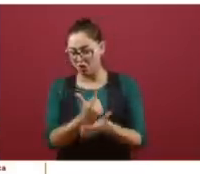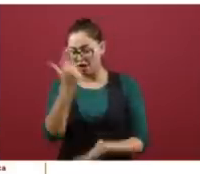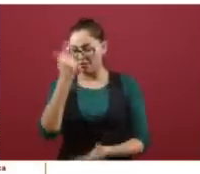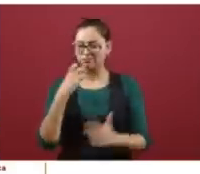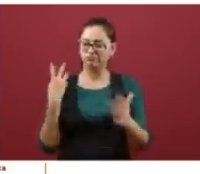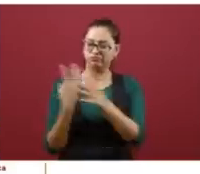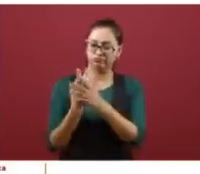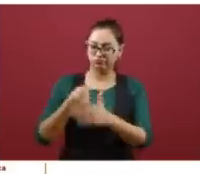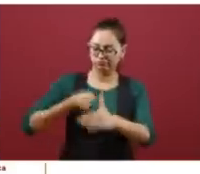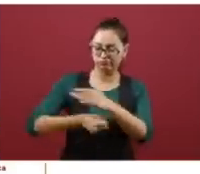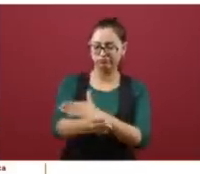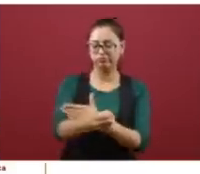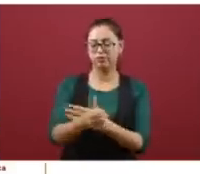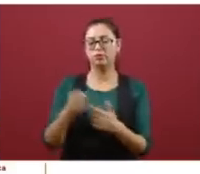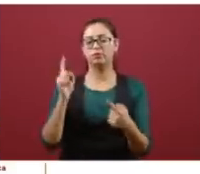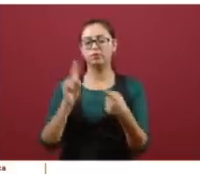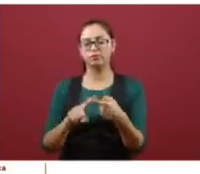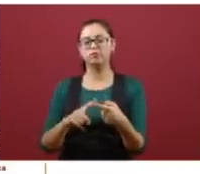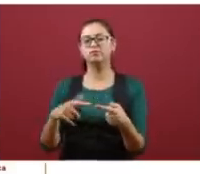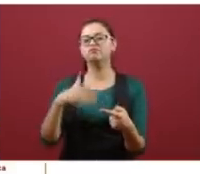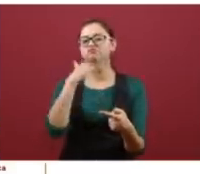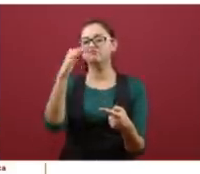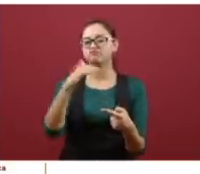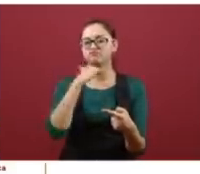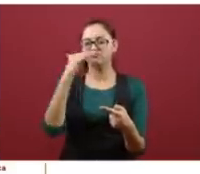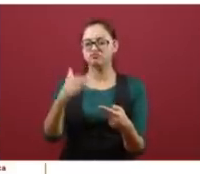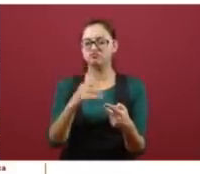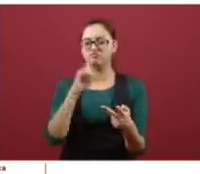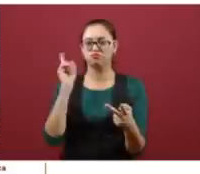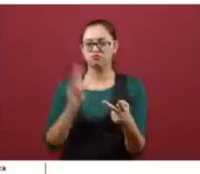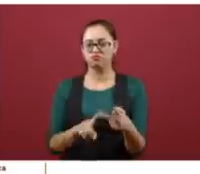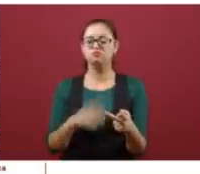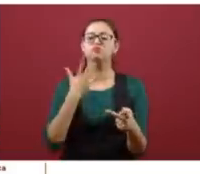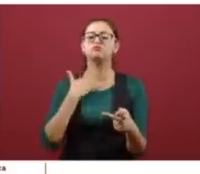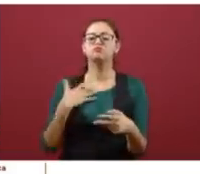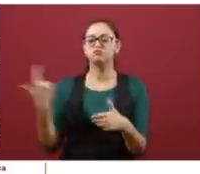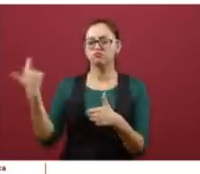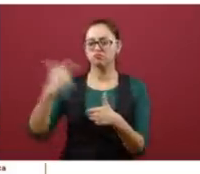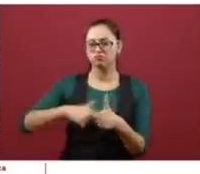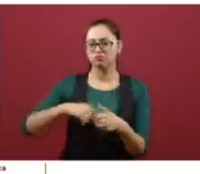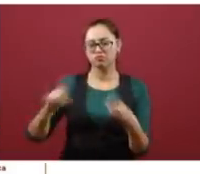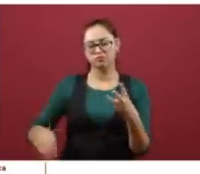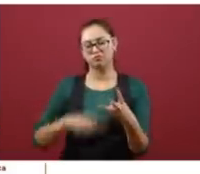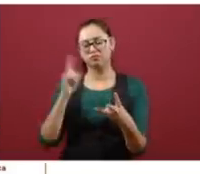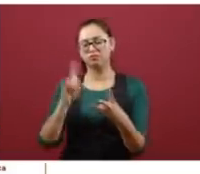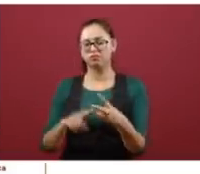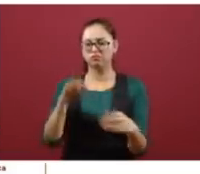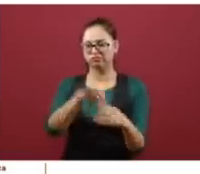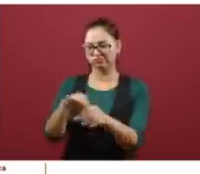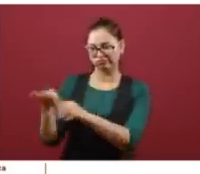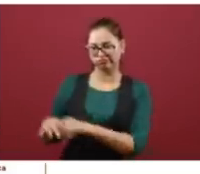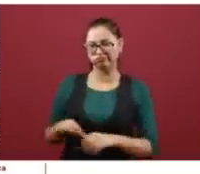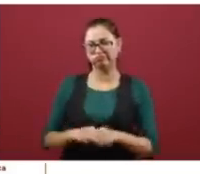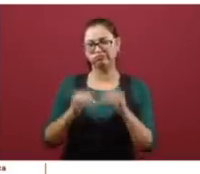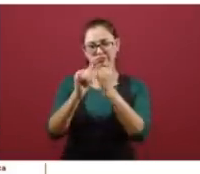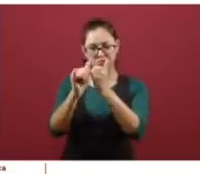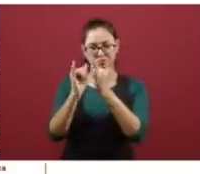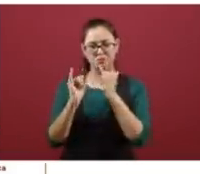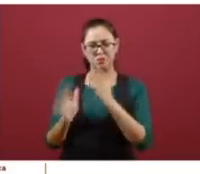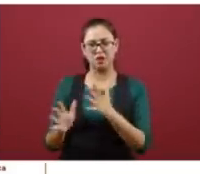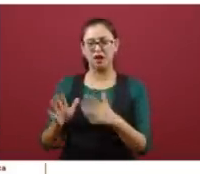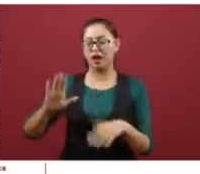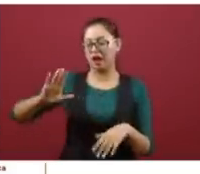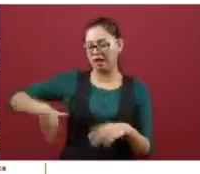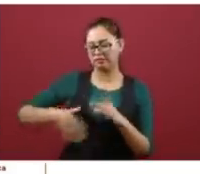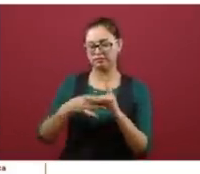el delito de hechos de corrupción el robo de hidrocarburos los delitos electorales como acaba de señalar